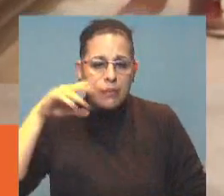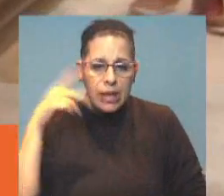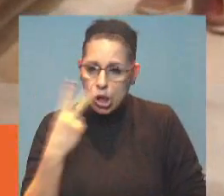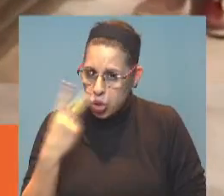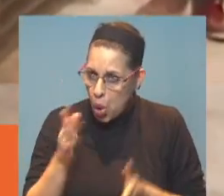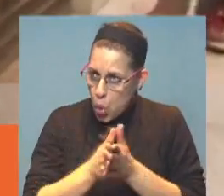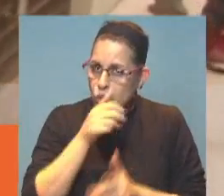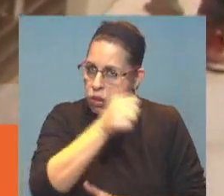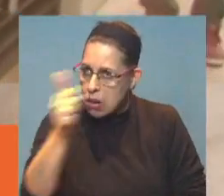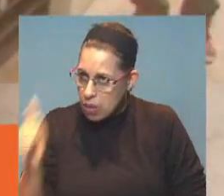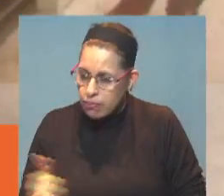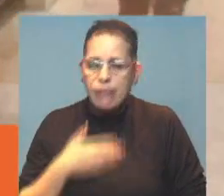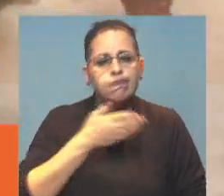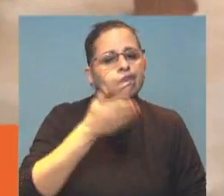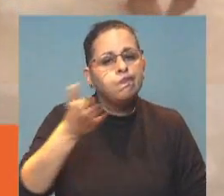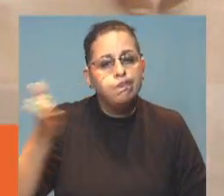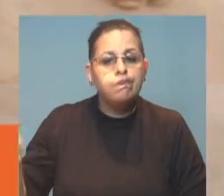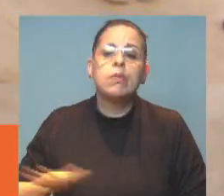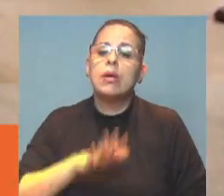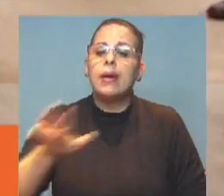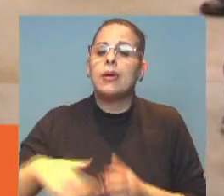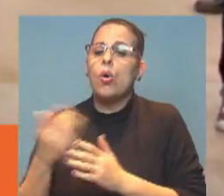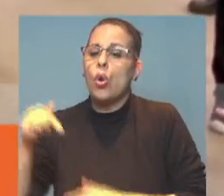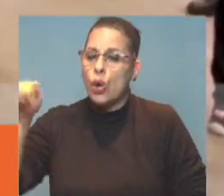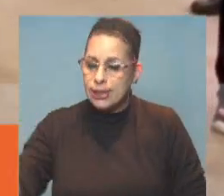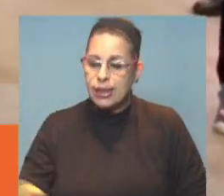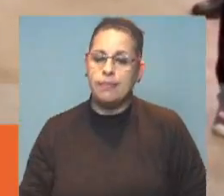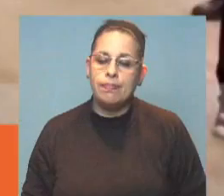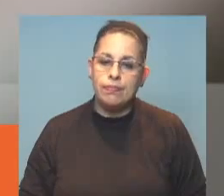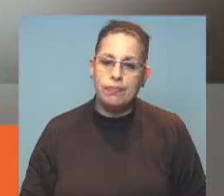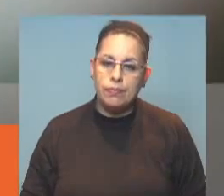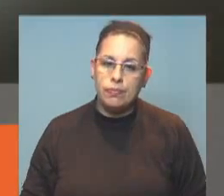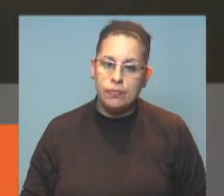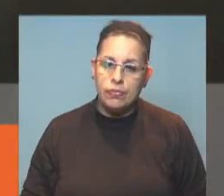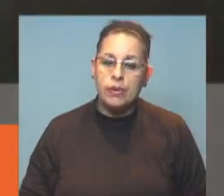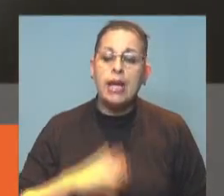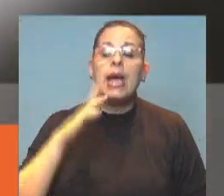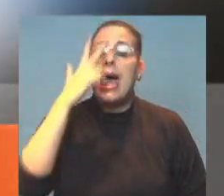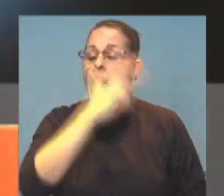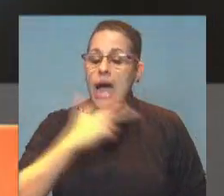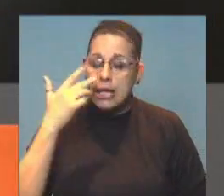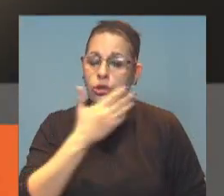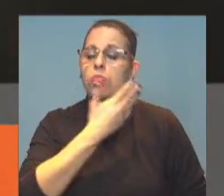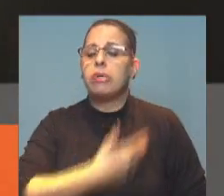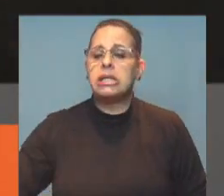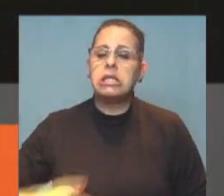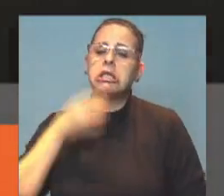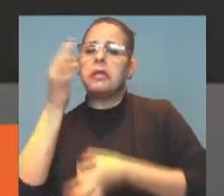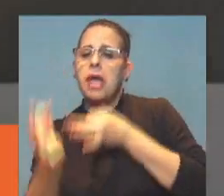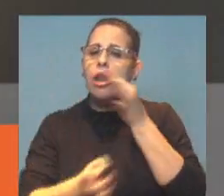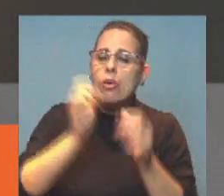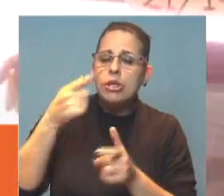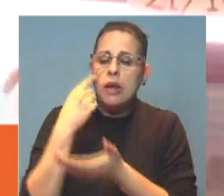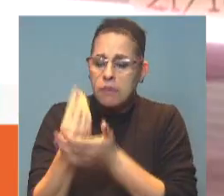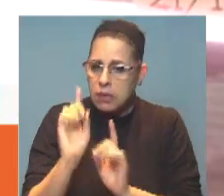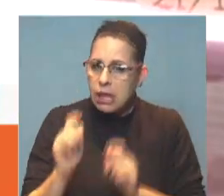Vidal, que hicieron una recorrida por el oeste del conurbano bonaerense. En Aedo, el presidente dialogó con vecinos y visitó